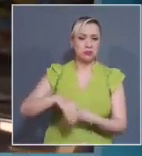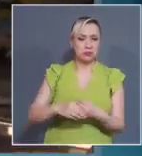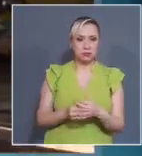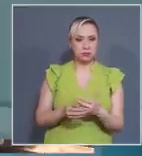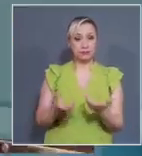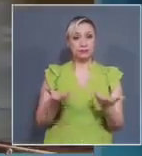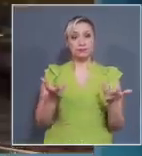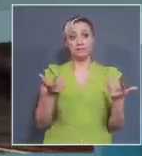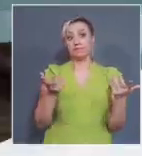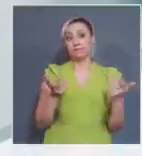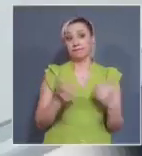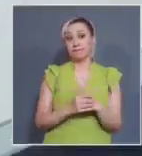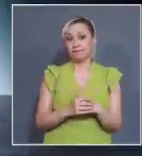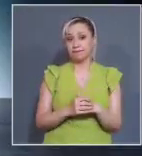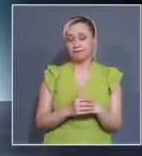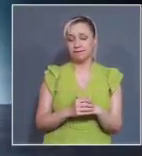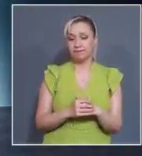Moreno.